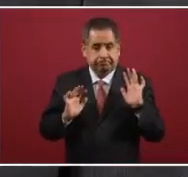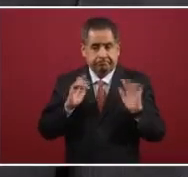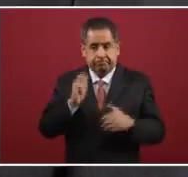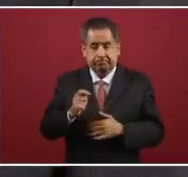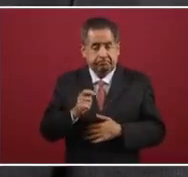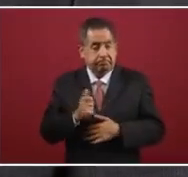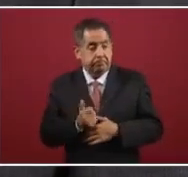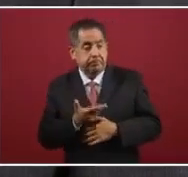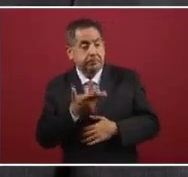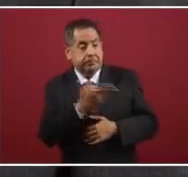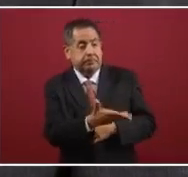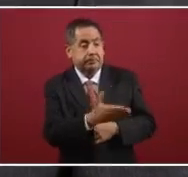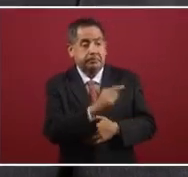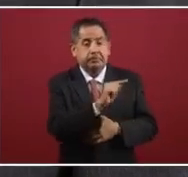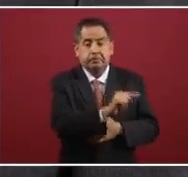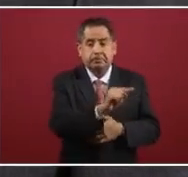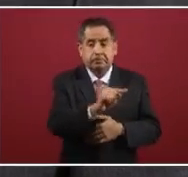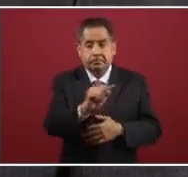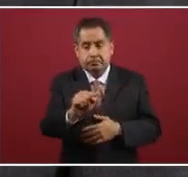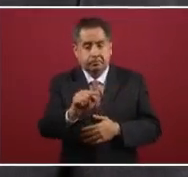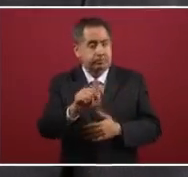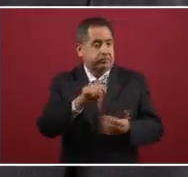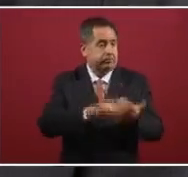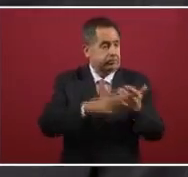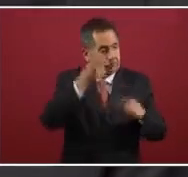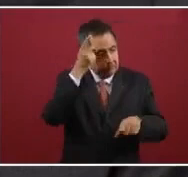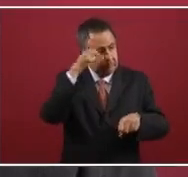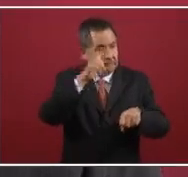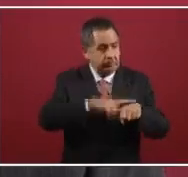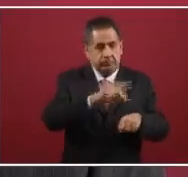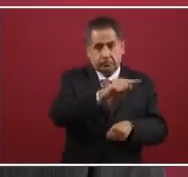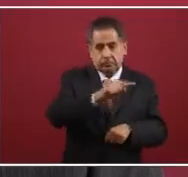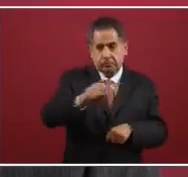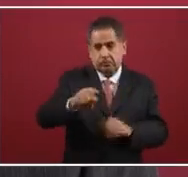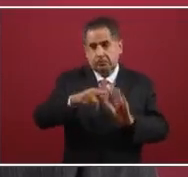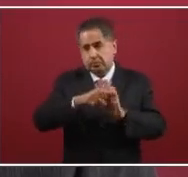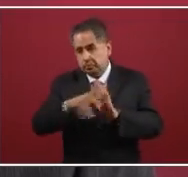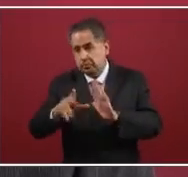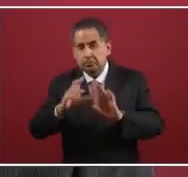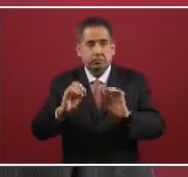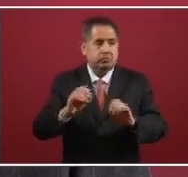le hemos pedido a un director de un periódico,